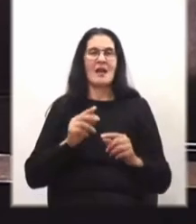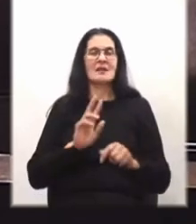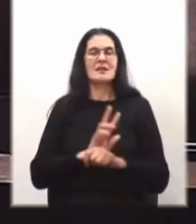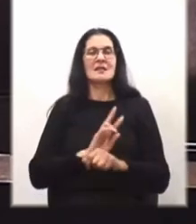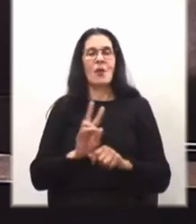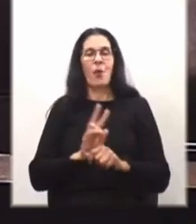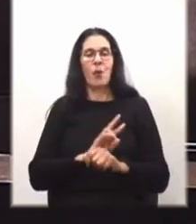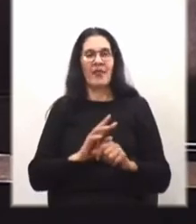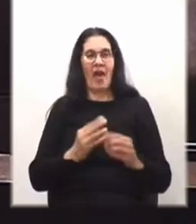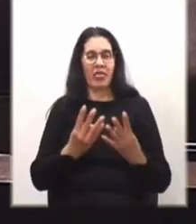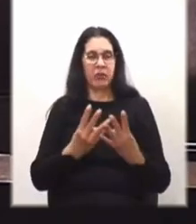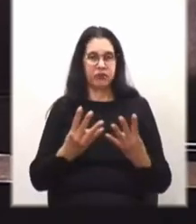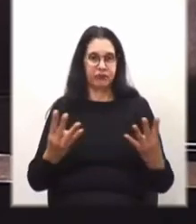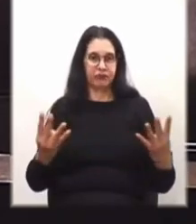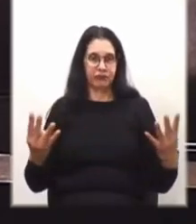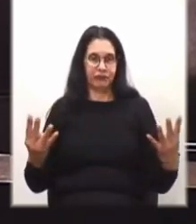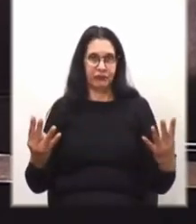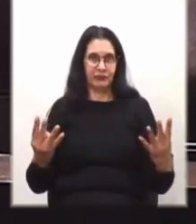había